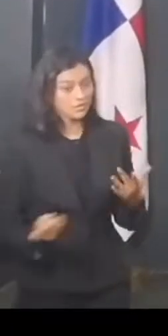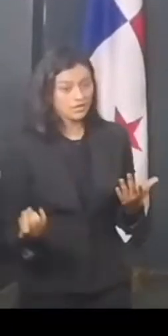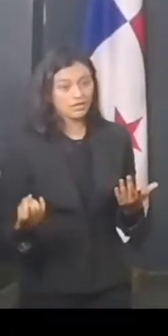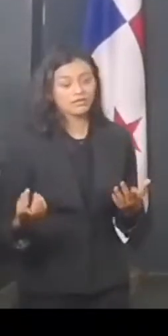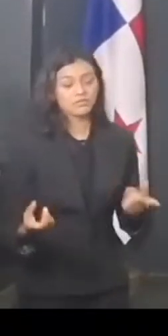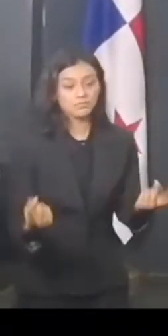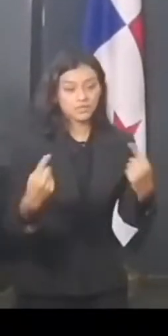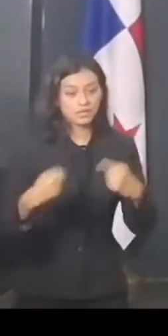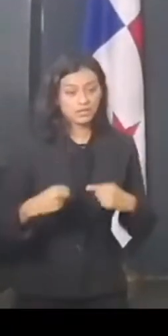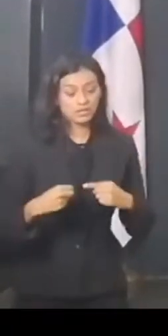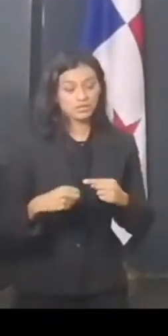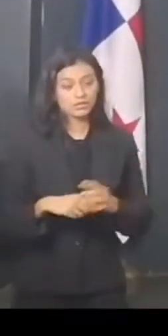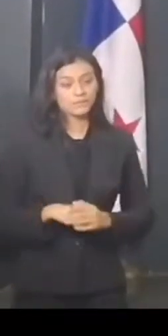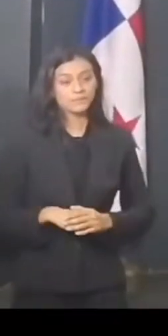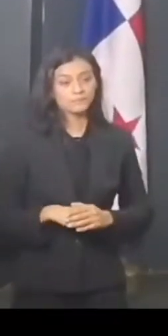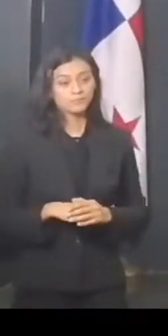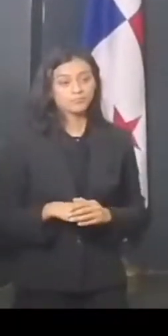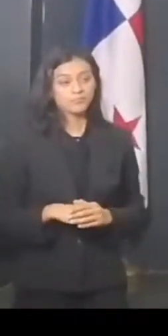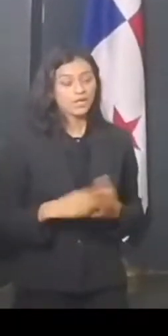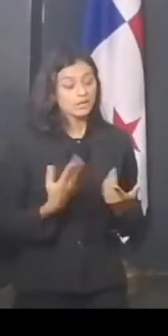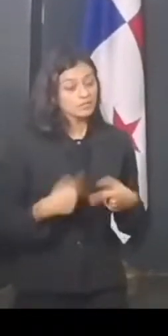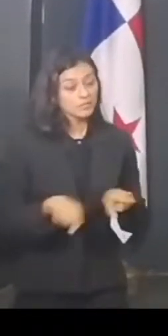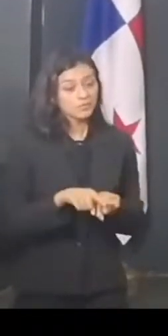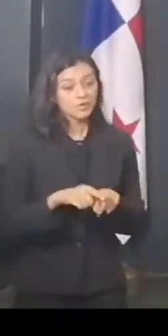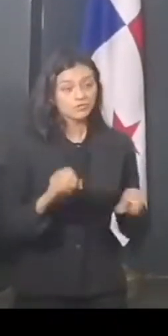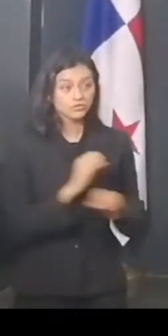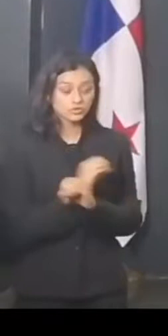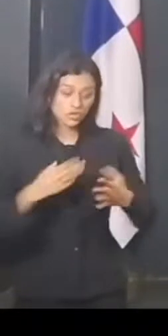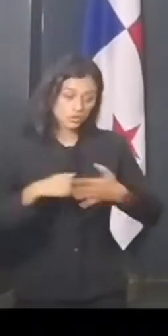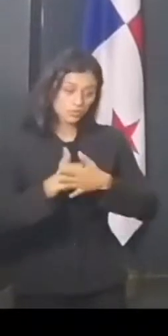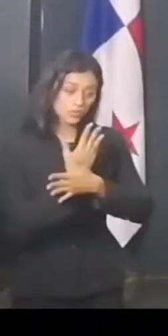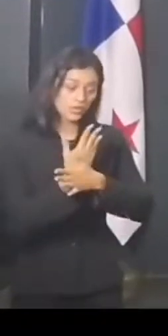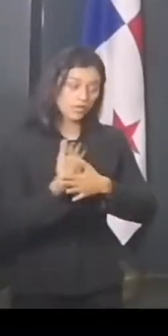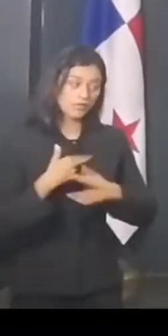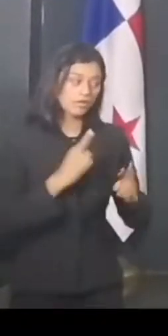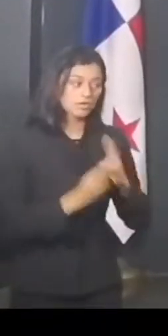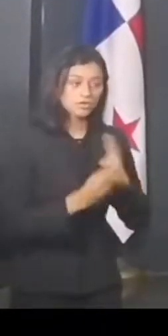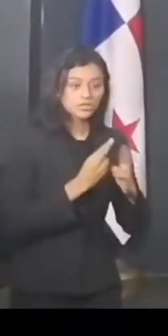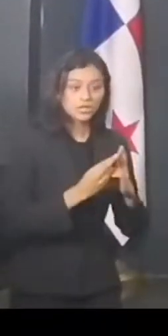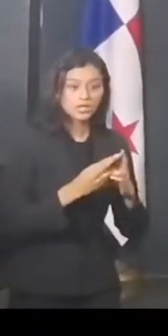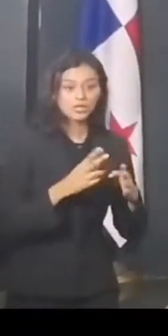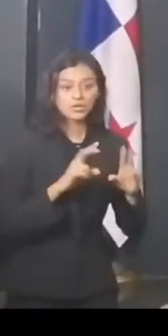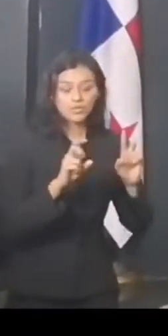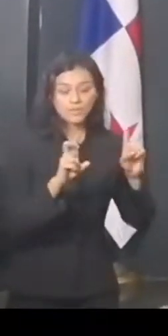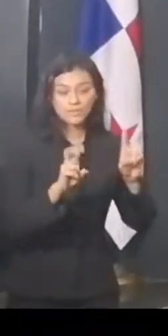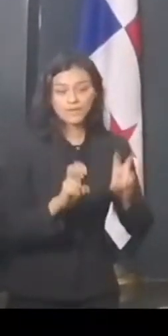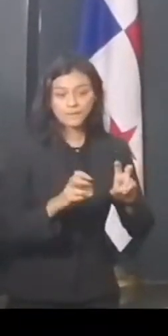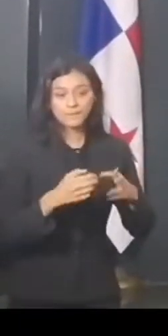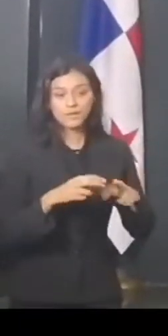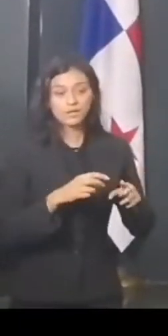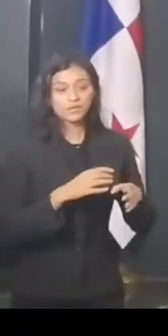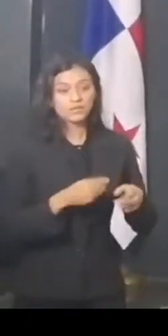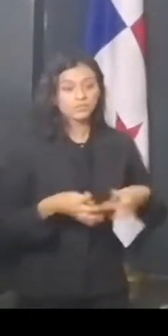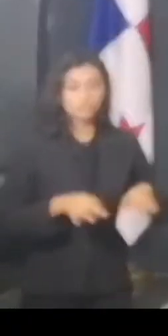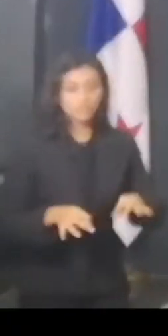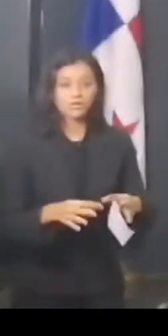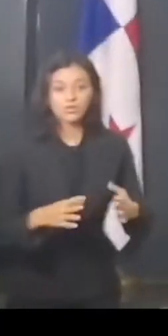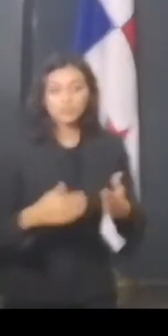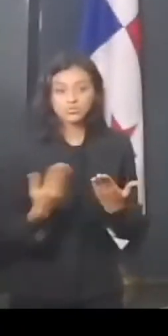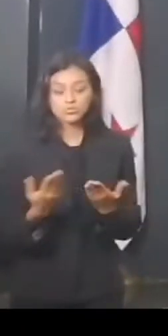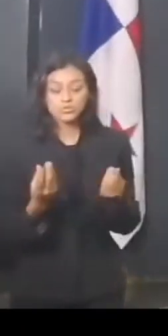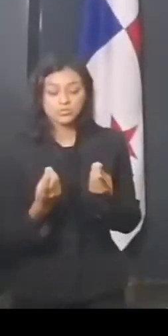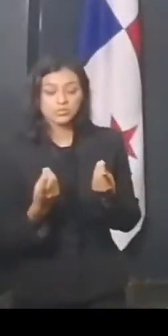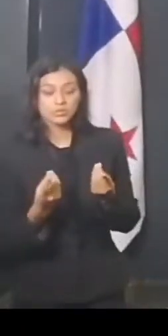Pero también va a haber oficinas nuevas relacionadas con los temas turísticos, en donde los productos